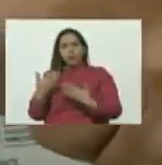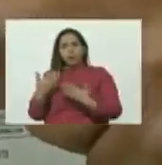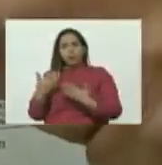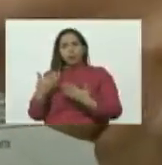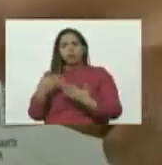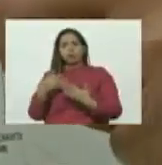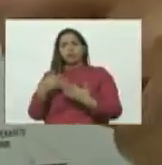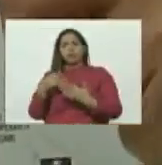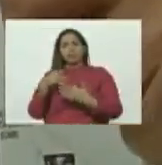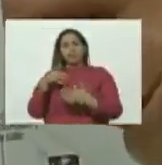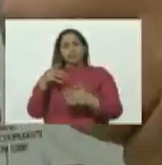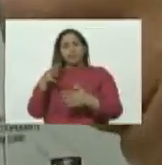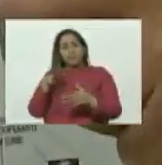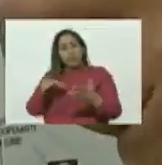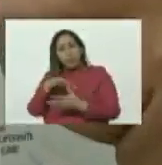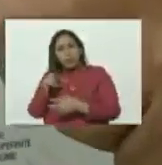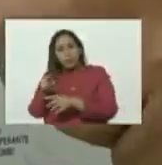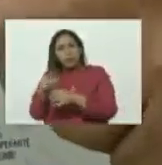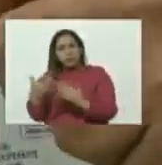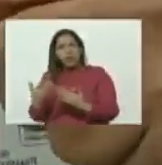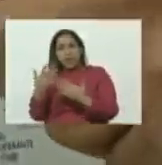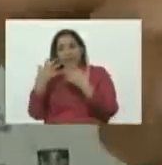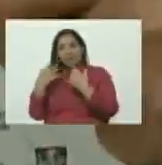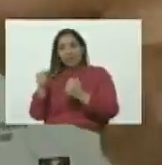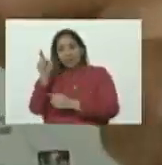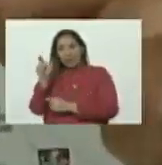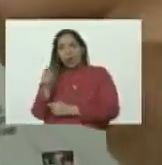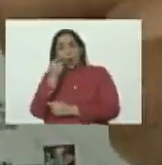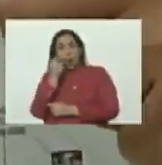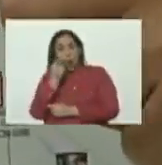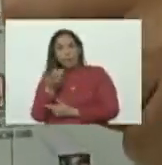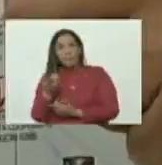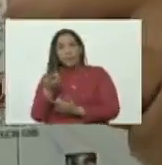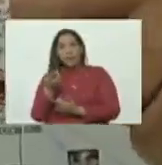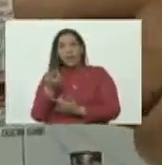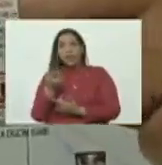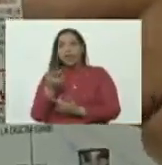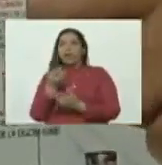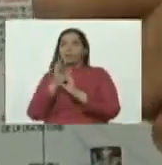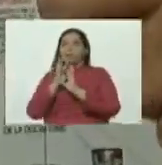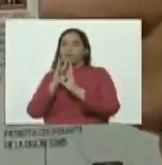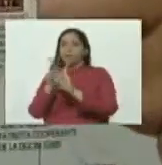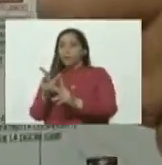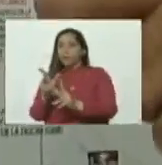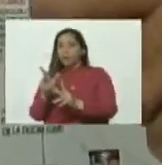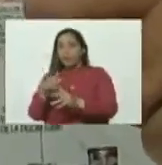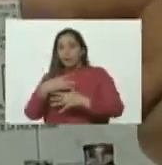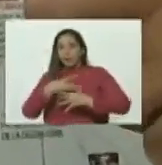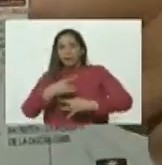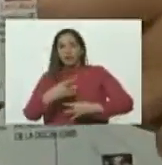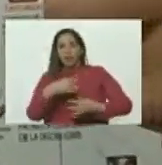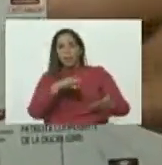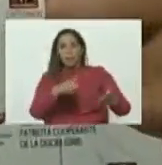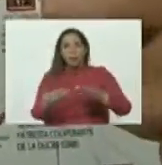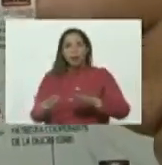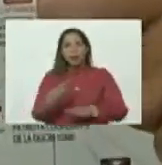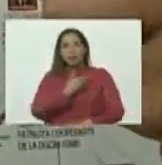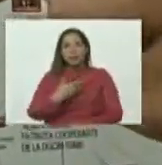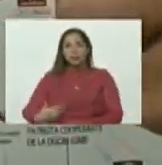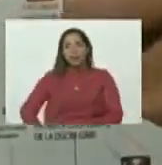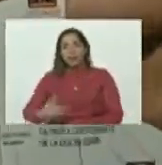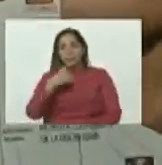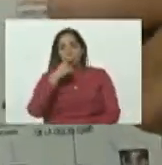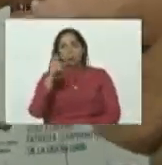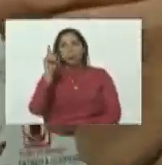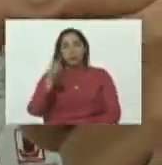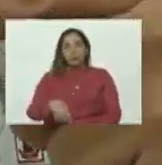de judicialización de este caso, entiendan que este señor confiesa su intención de asesinato del presidente Nicolás Maduro